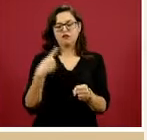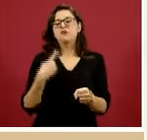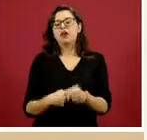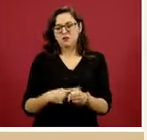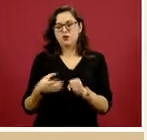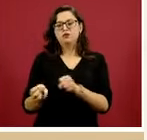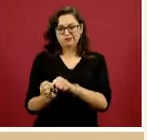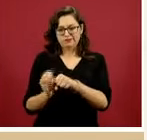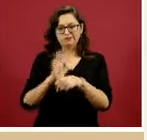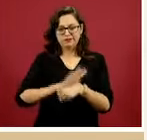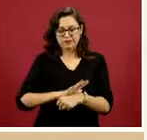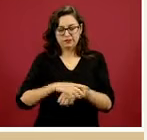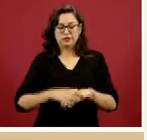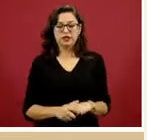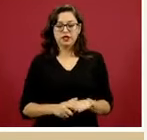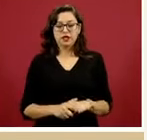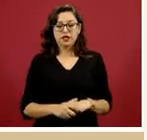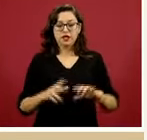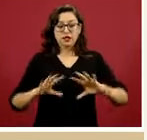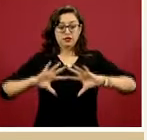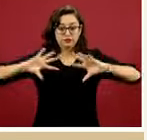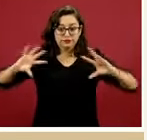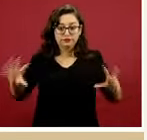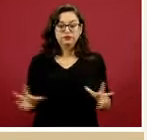sentido, tenemos ya